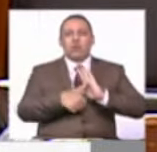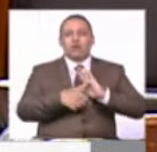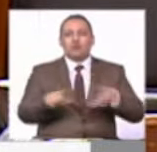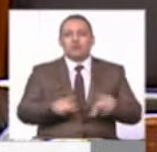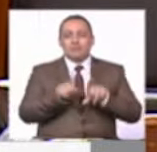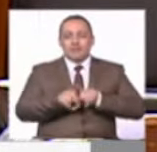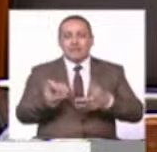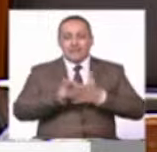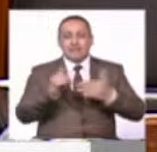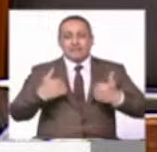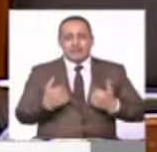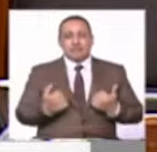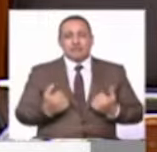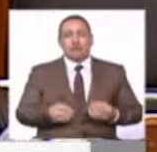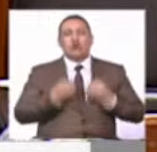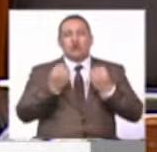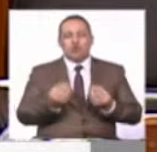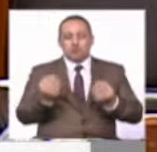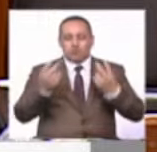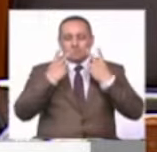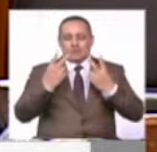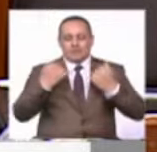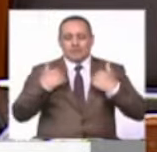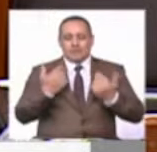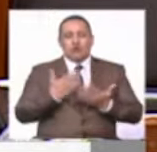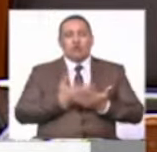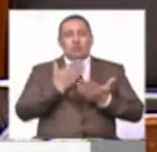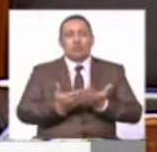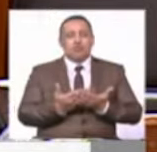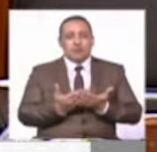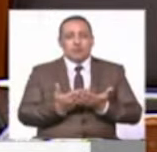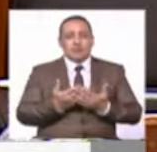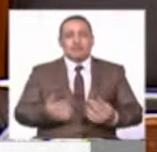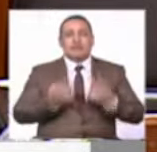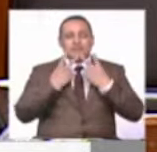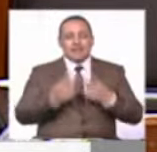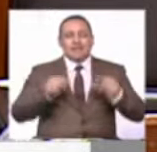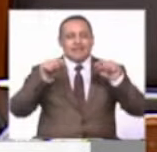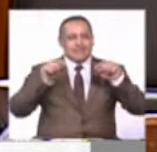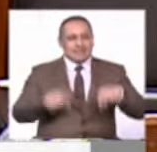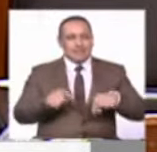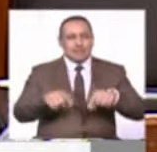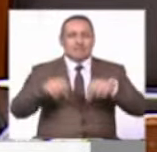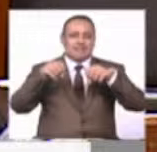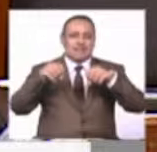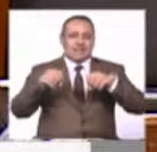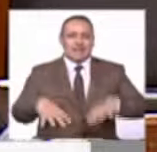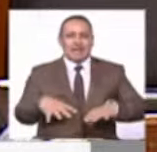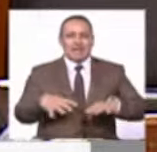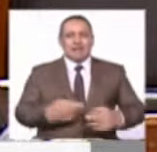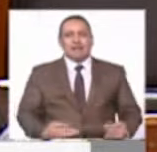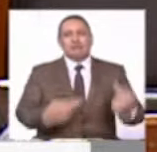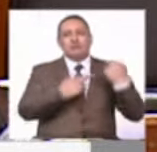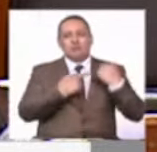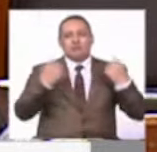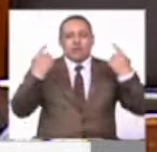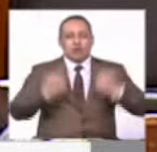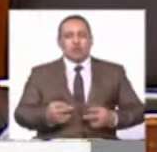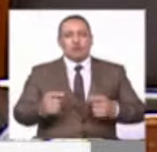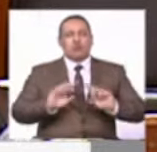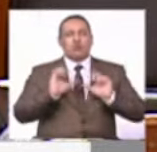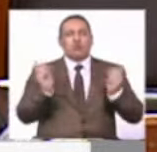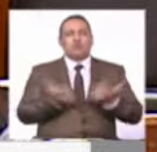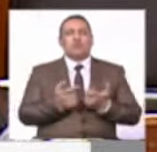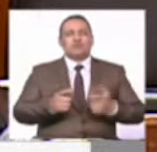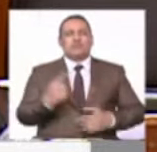hecho ocurre entonces ello tiene como consecuencia de que deba dejar de ser miembro de la junta Nacional